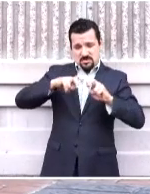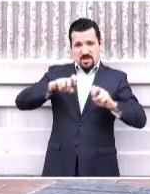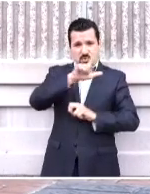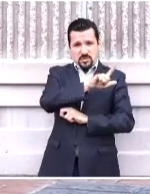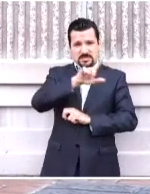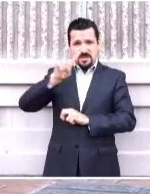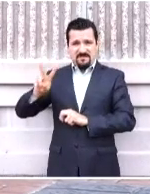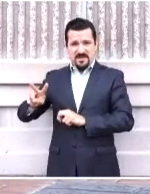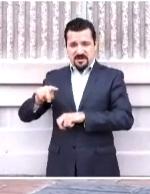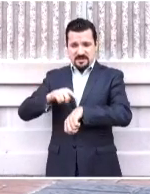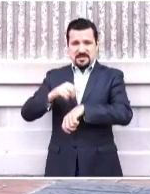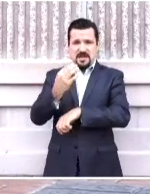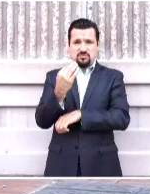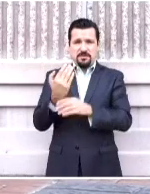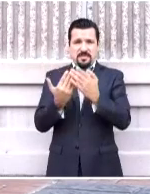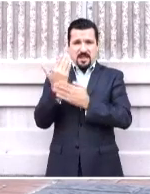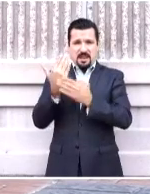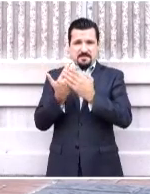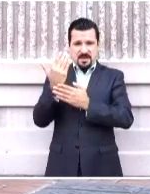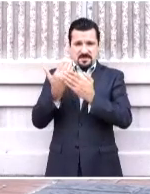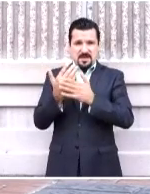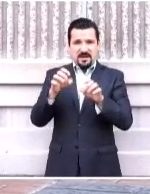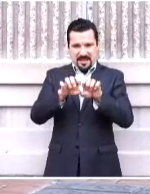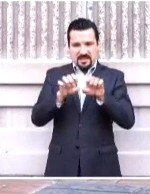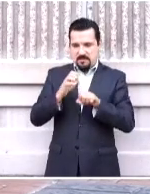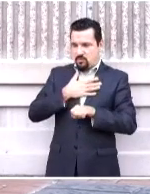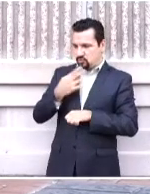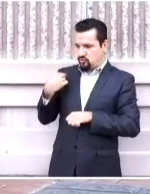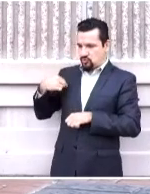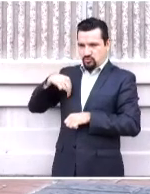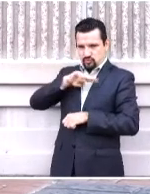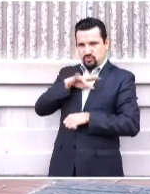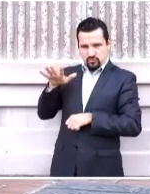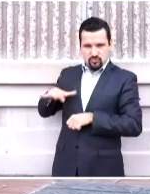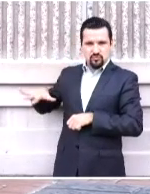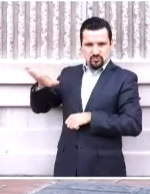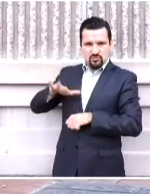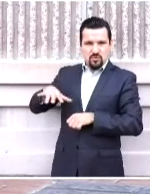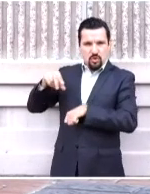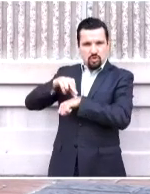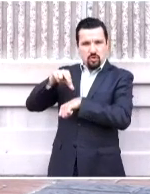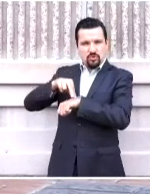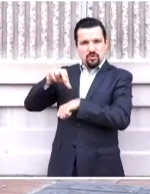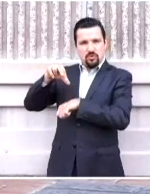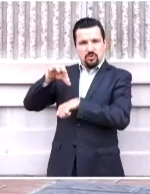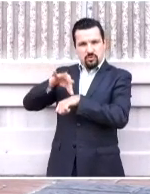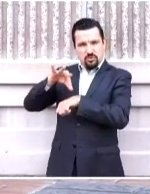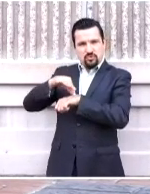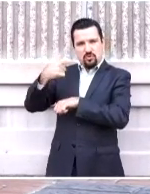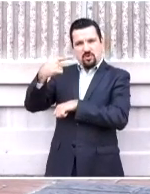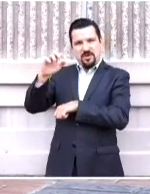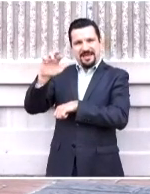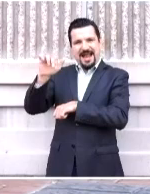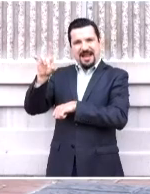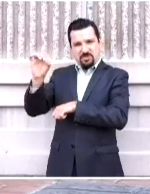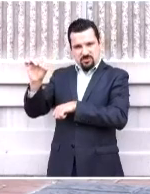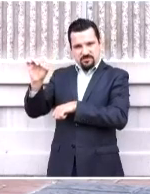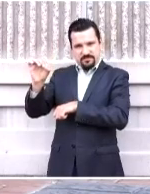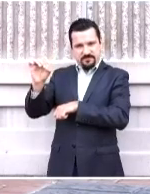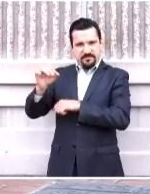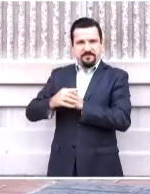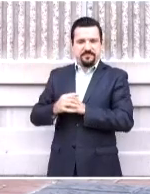viernes a las 9 de la mañana por el equipo de epidemiología encabezado por el doctor Gerardo Álvarez, ¿no? Y muchas gracias a todos los medios por el